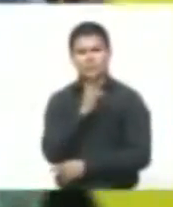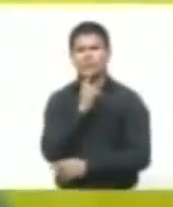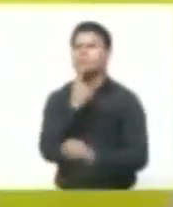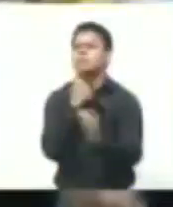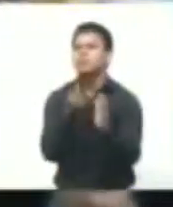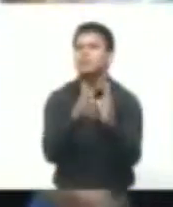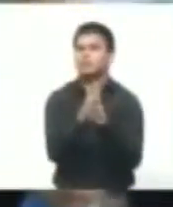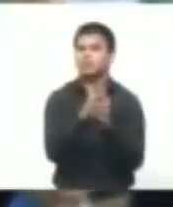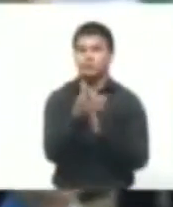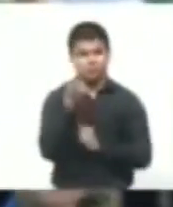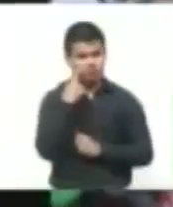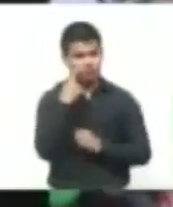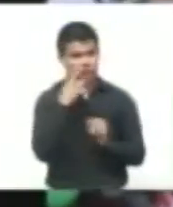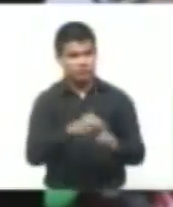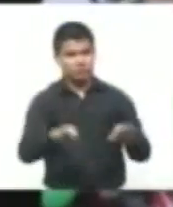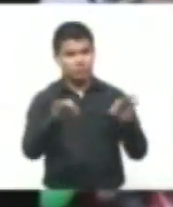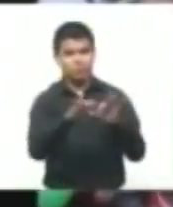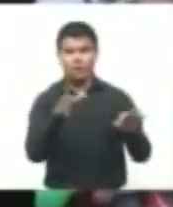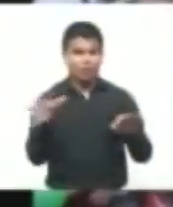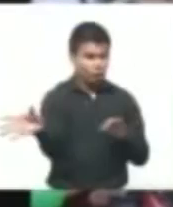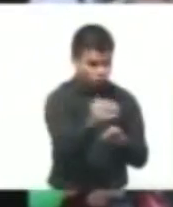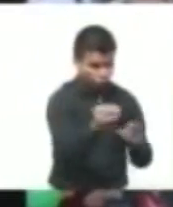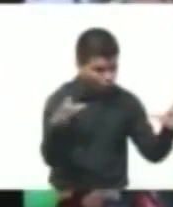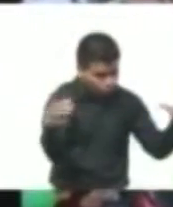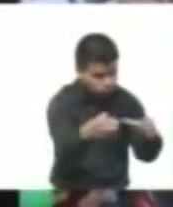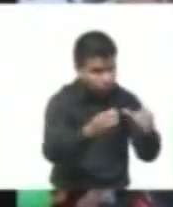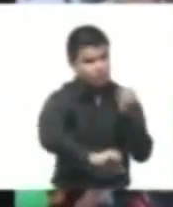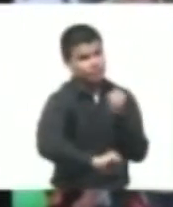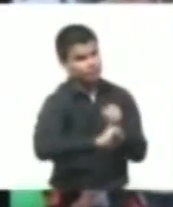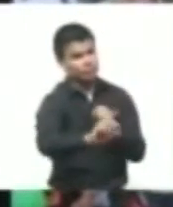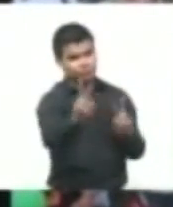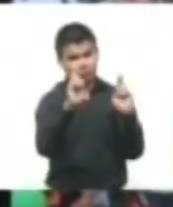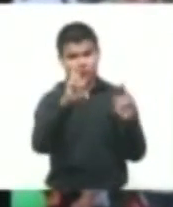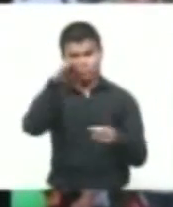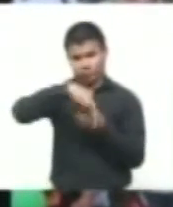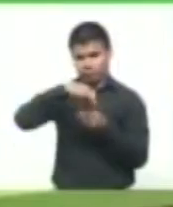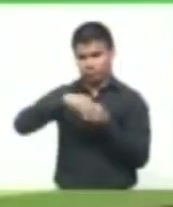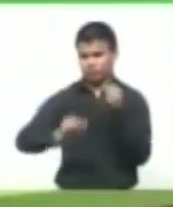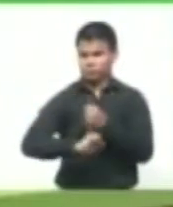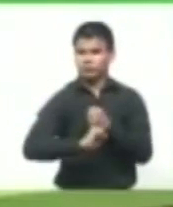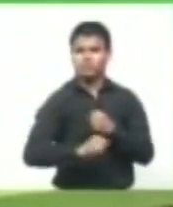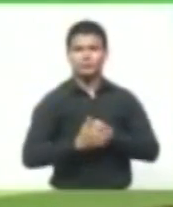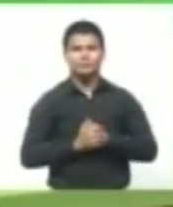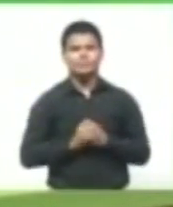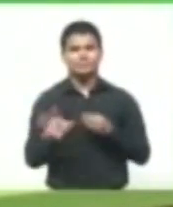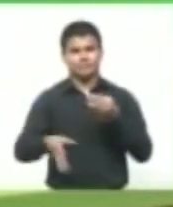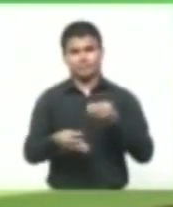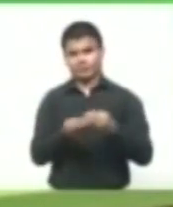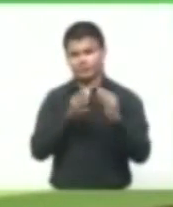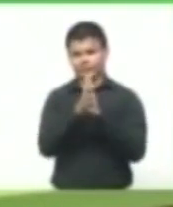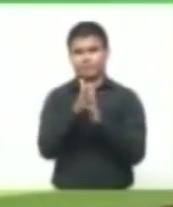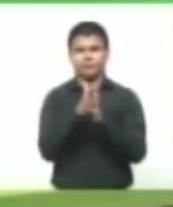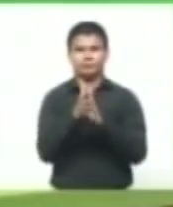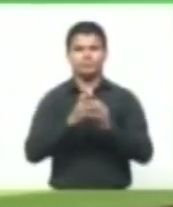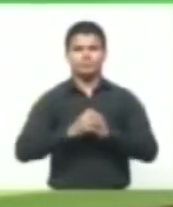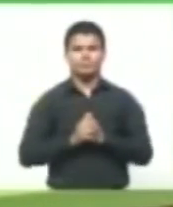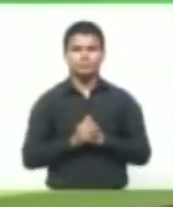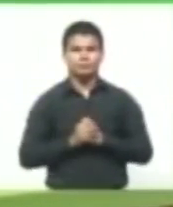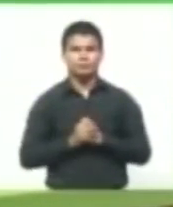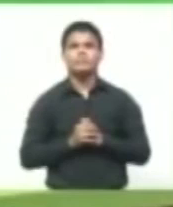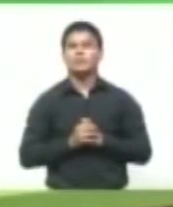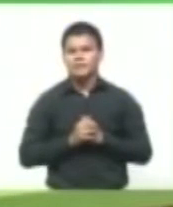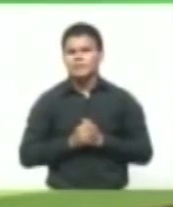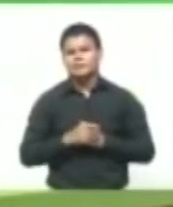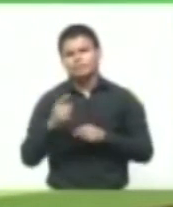reiteró a la comunidad contar con su apoyo en las próximas elecciones. Más noticias, varios fueron los sueños sin cumplir que